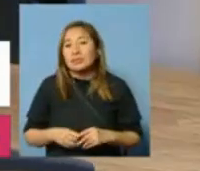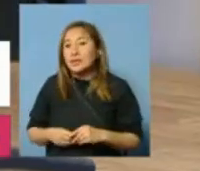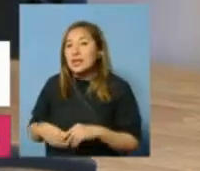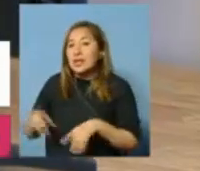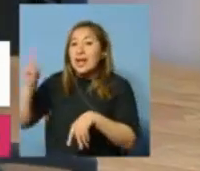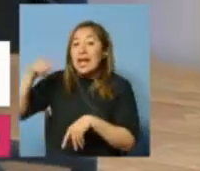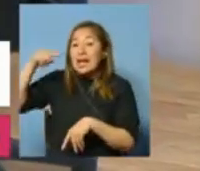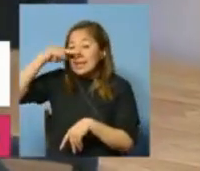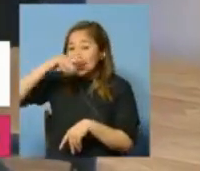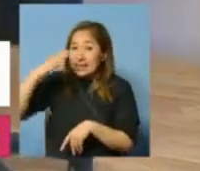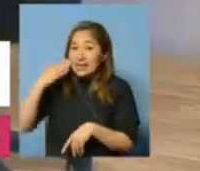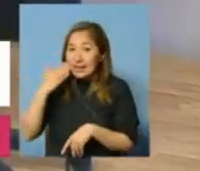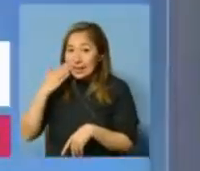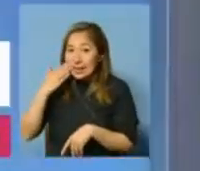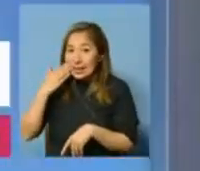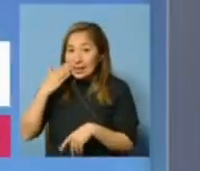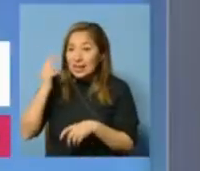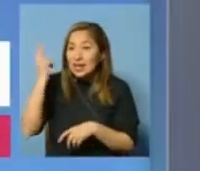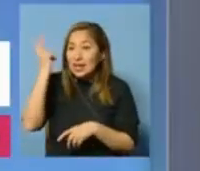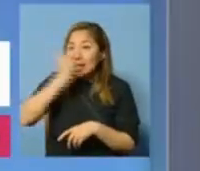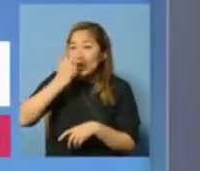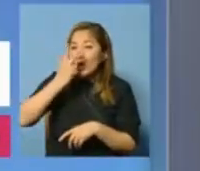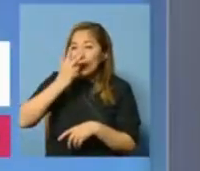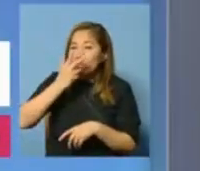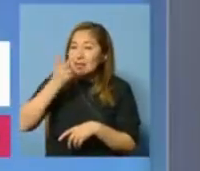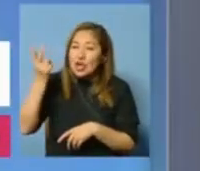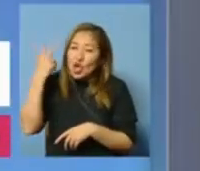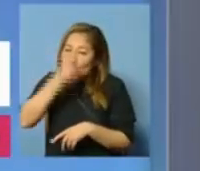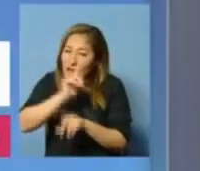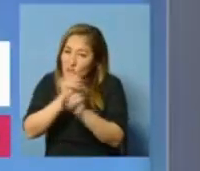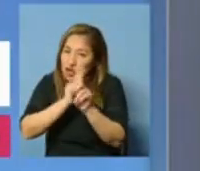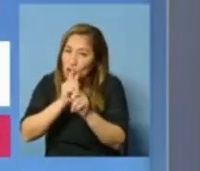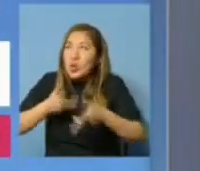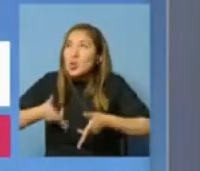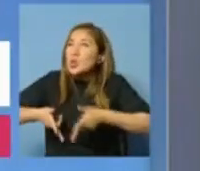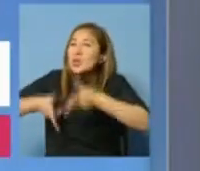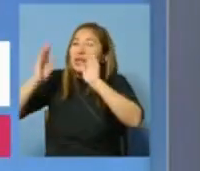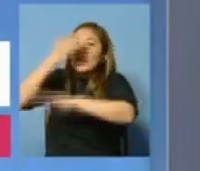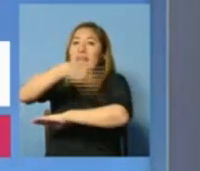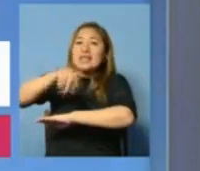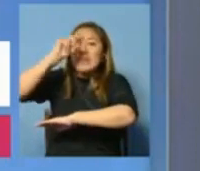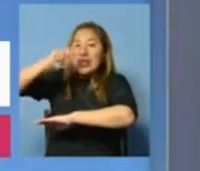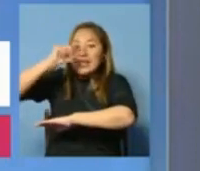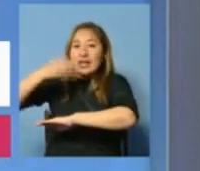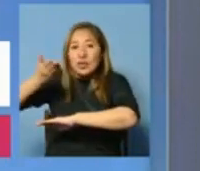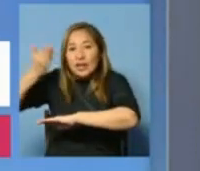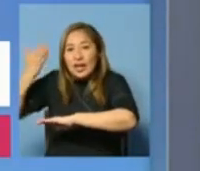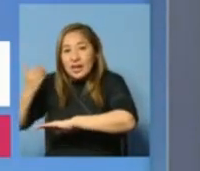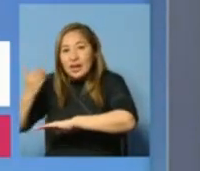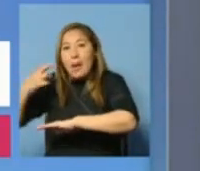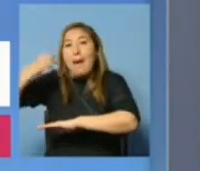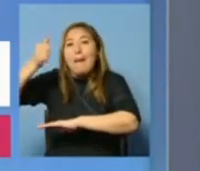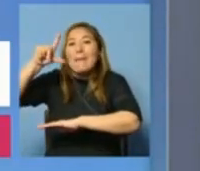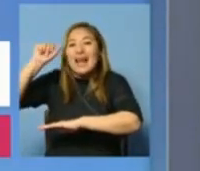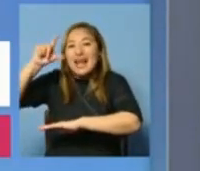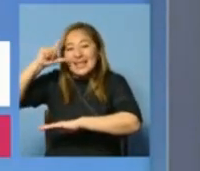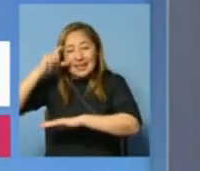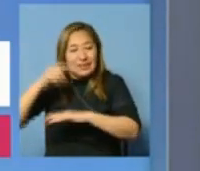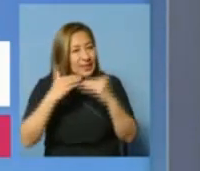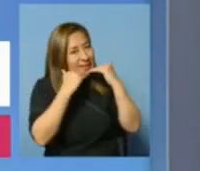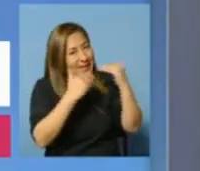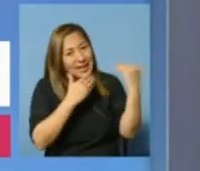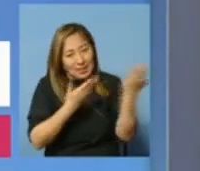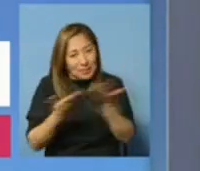las 19 horas en un hotel en viejo, ya no es hotel, digamos, un edificio que está en calle Belgrano, funcionaba el Hotel Palace. Bueno,